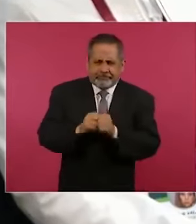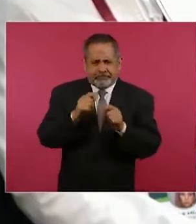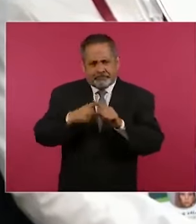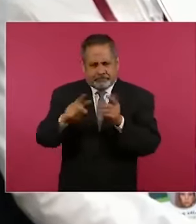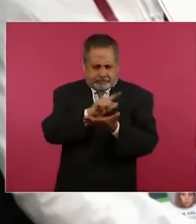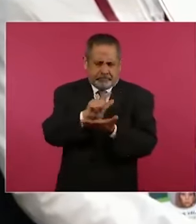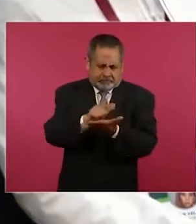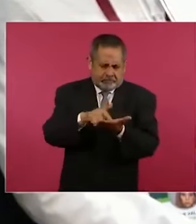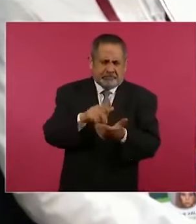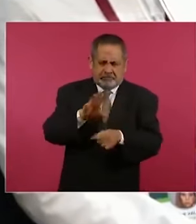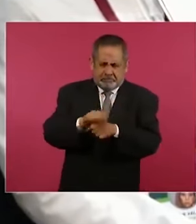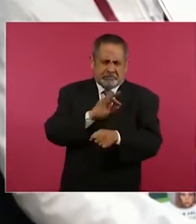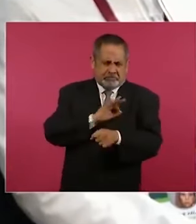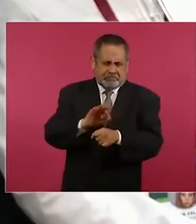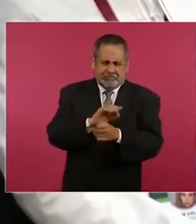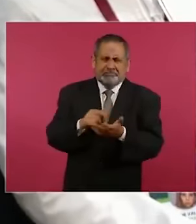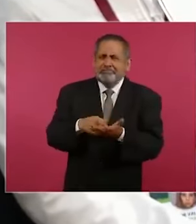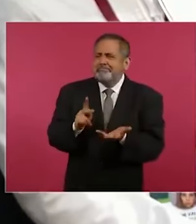recursos legales